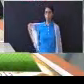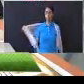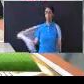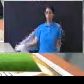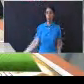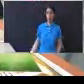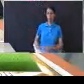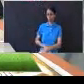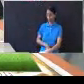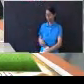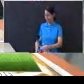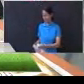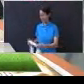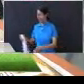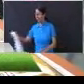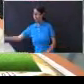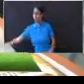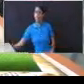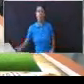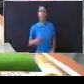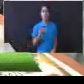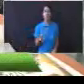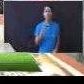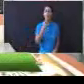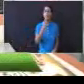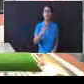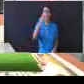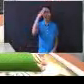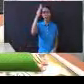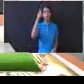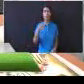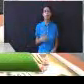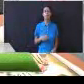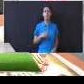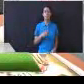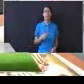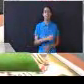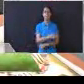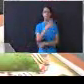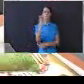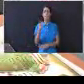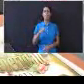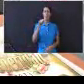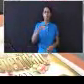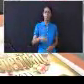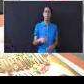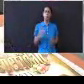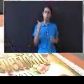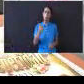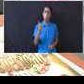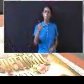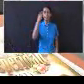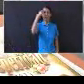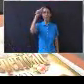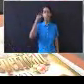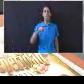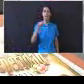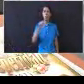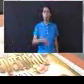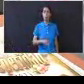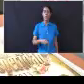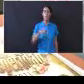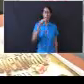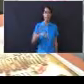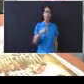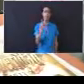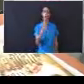Ya le dije buenos días, ¿verdad? Pero buenos días, hermano. Es un buen día hoy. Este y todos los días